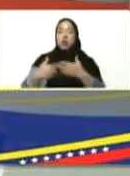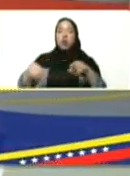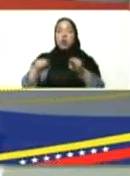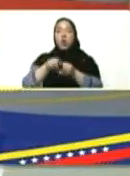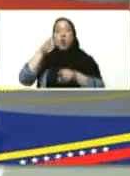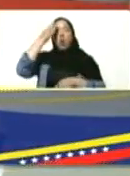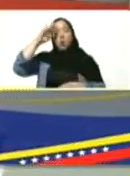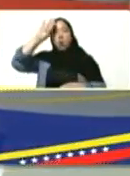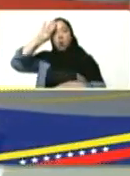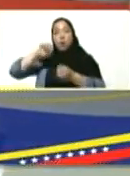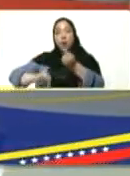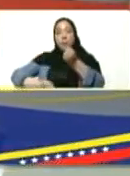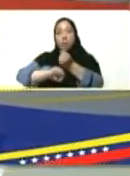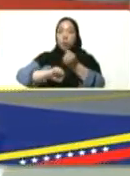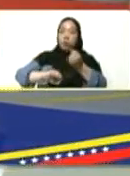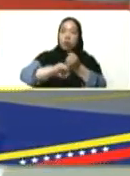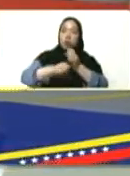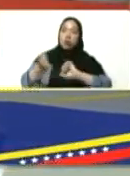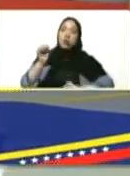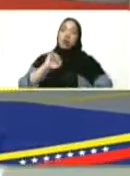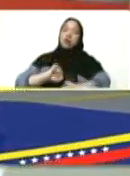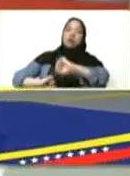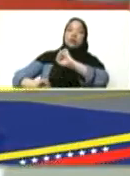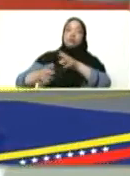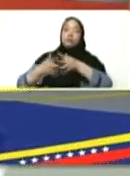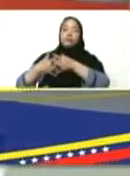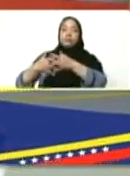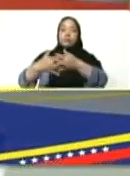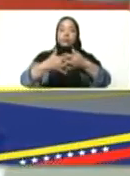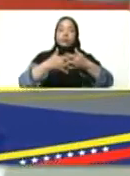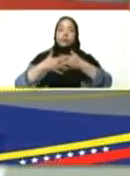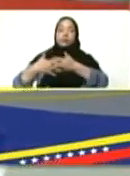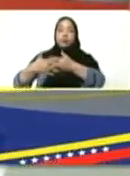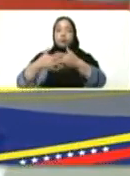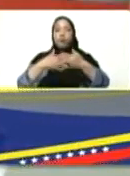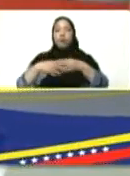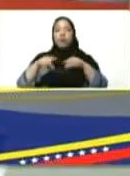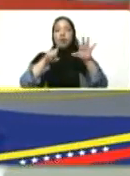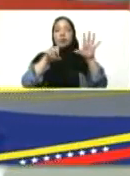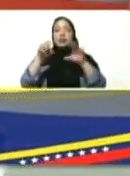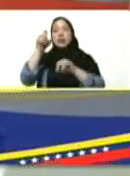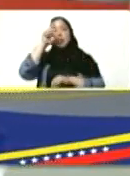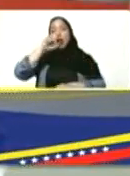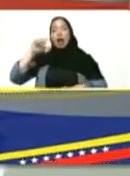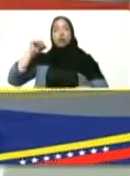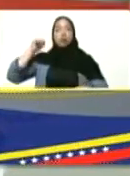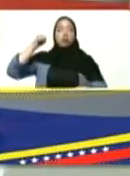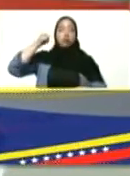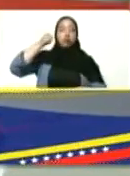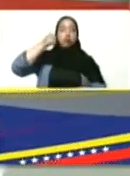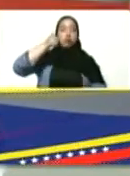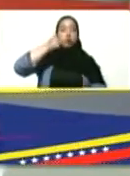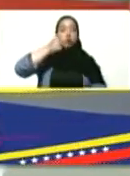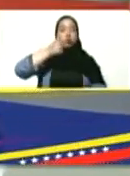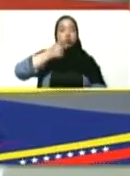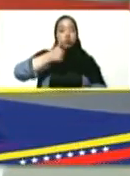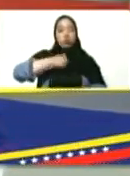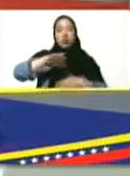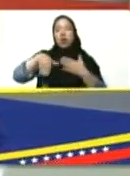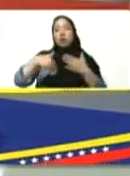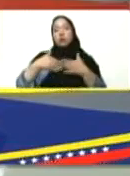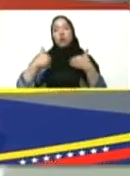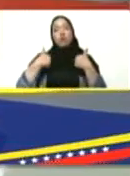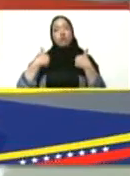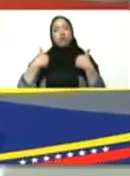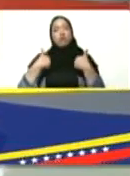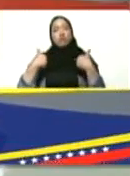Cuba, estamos contra el criminal bloqueo de 60 años que ha martirizado, ha